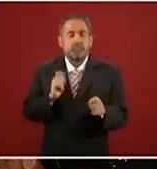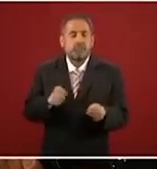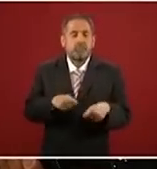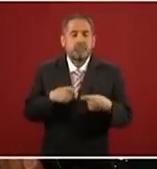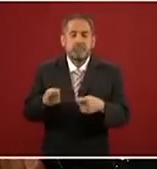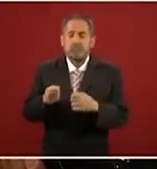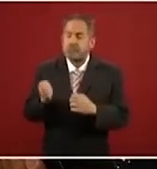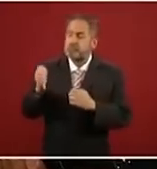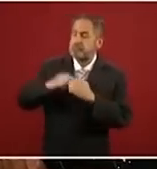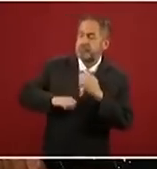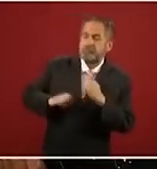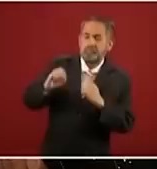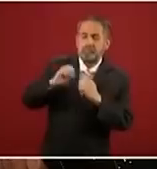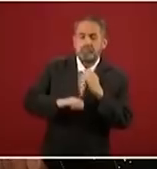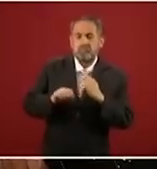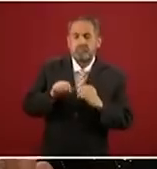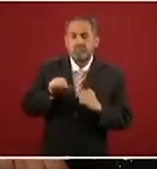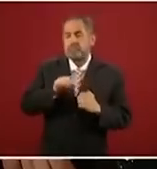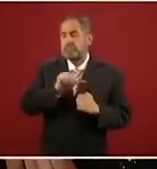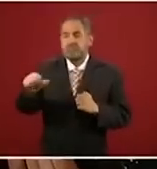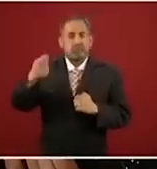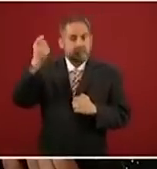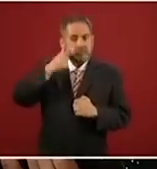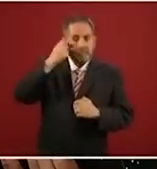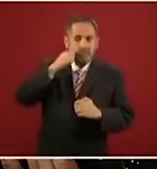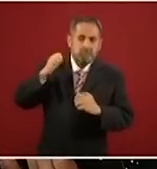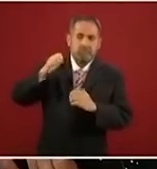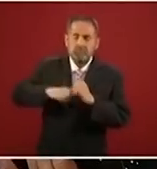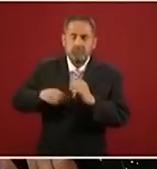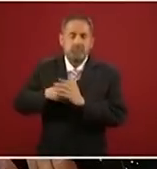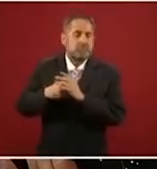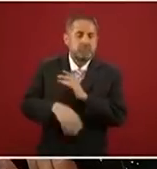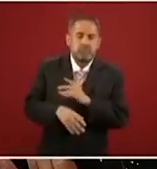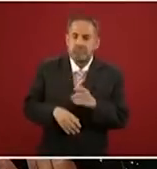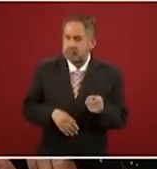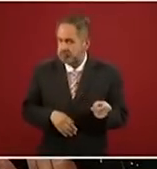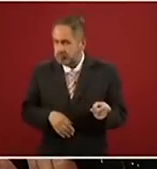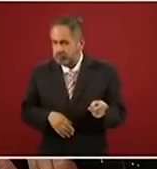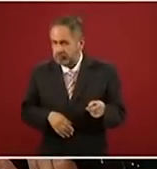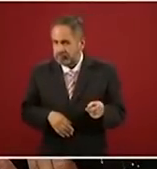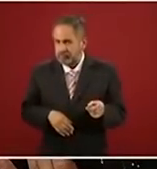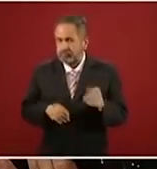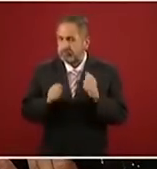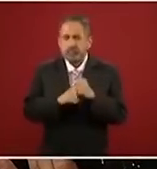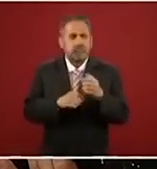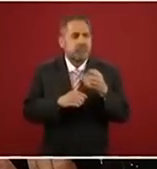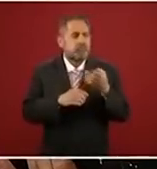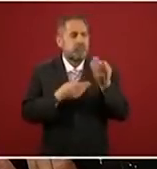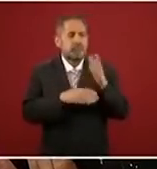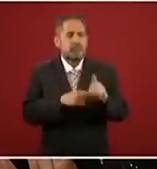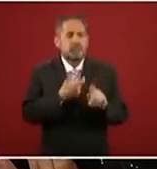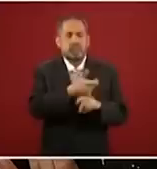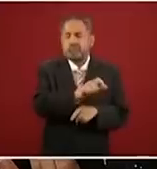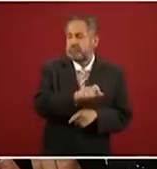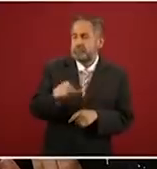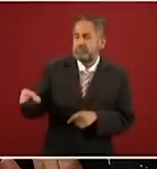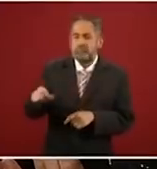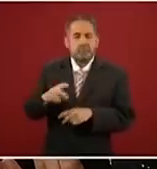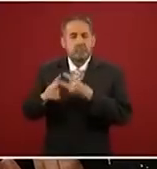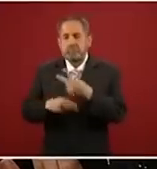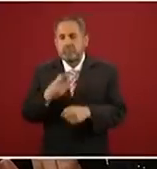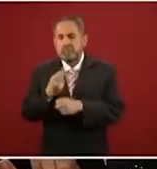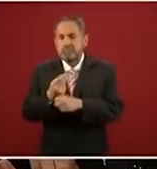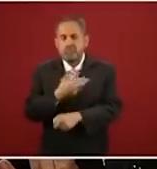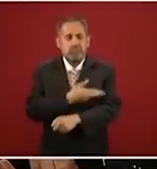defraudando a jubilados con financieras no se ha resuelto eso nos ha